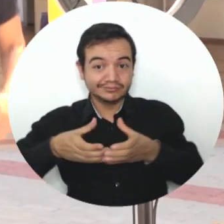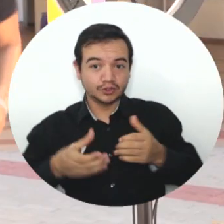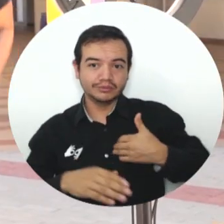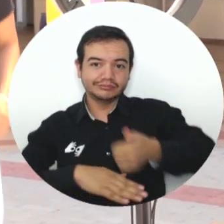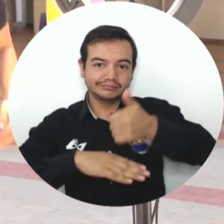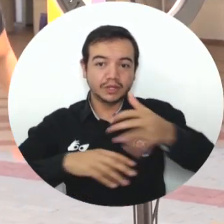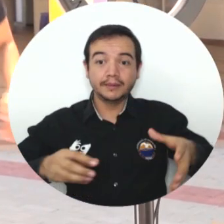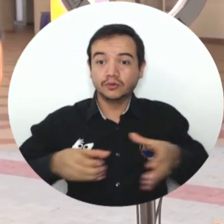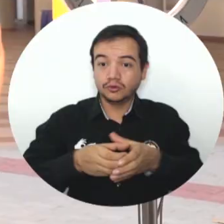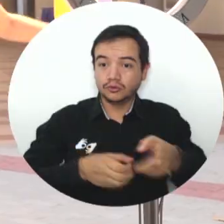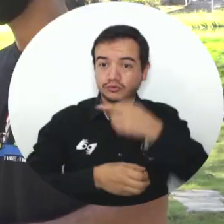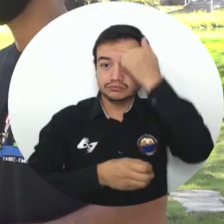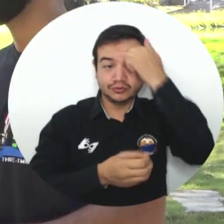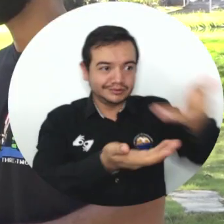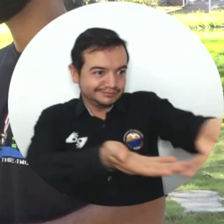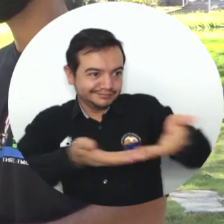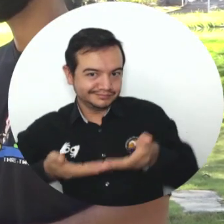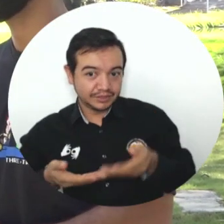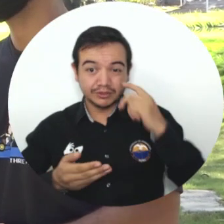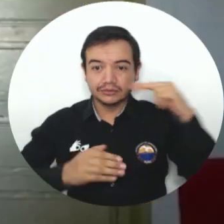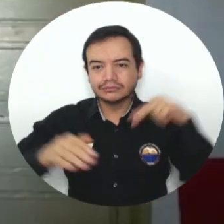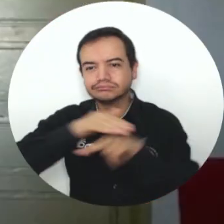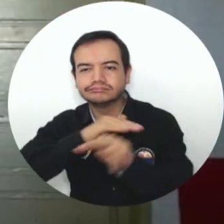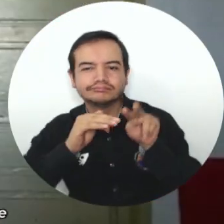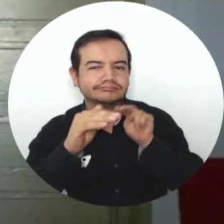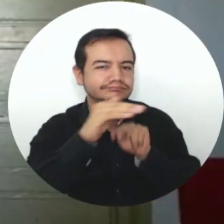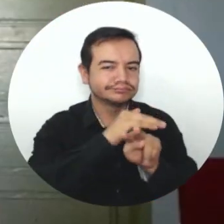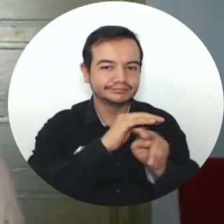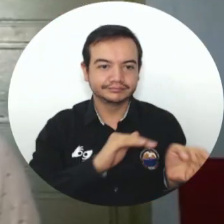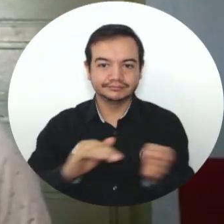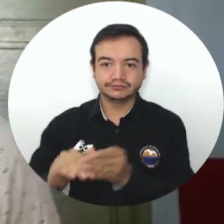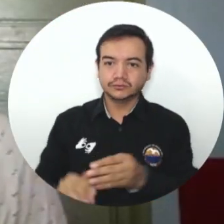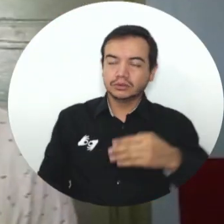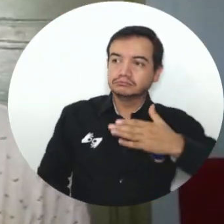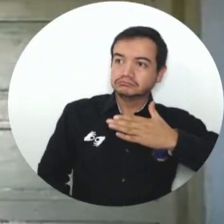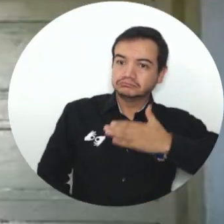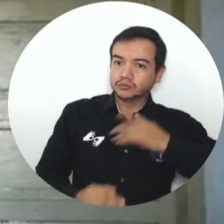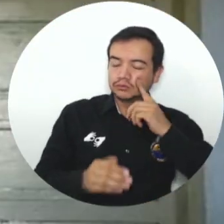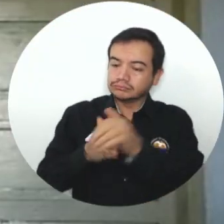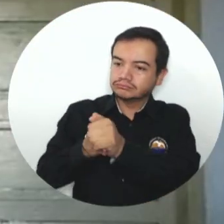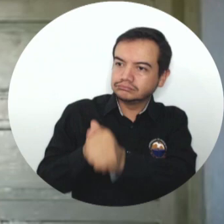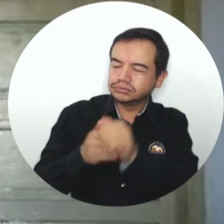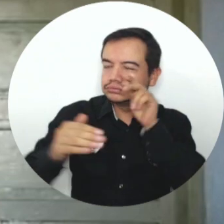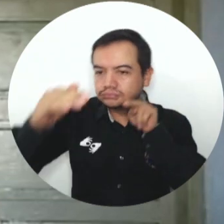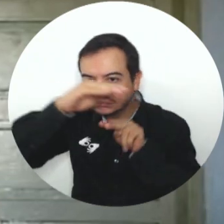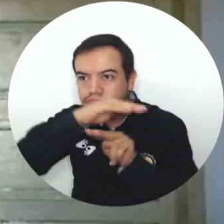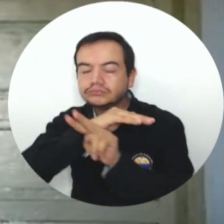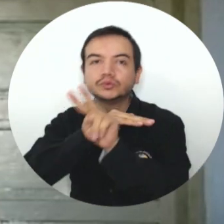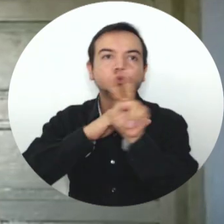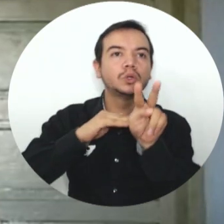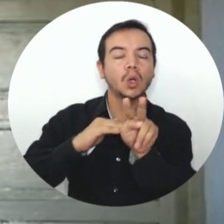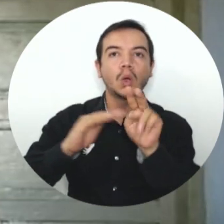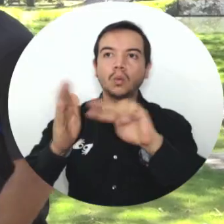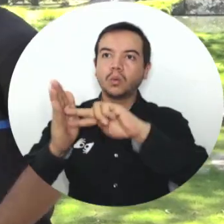docentes y conocieron todo lo que les ofrece la alma mater. Los aspectos que conoció la universidad durante el proceso de inducción fueron su amplia